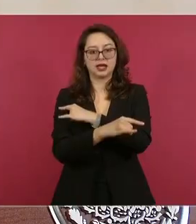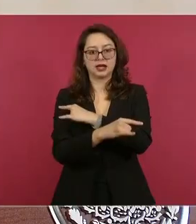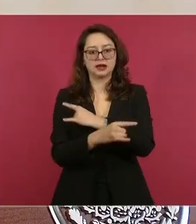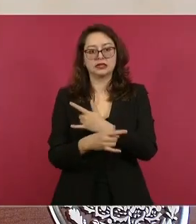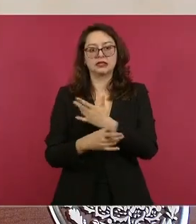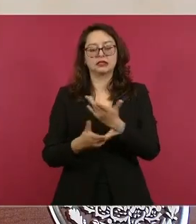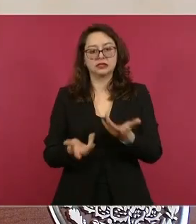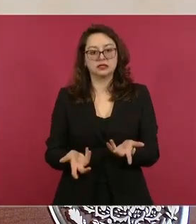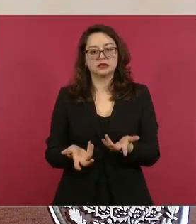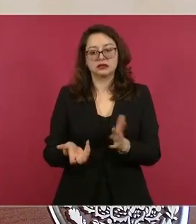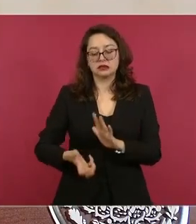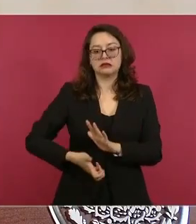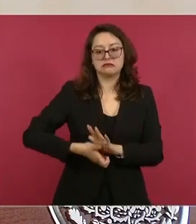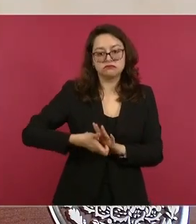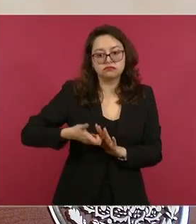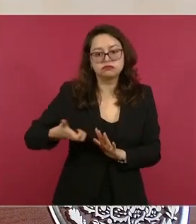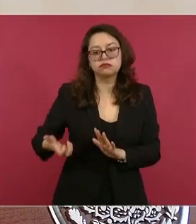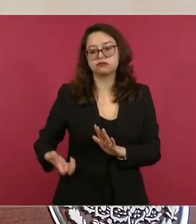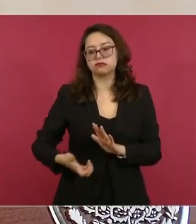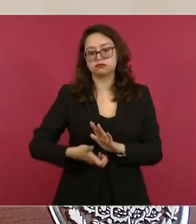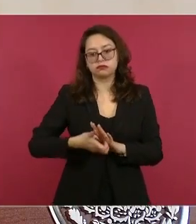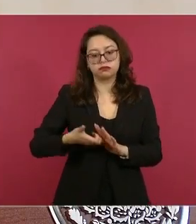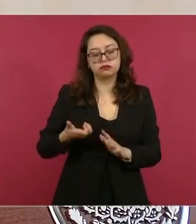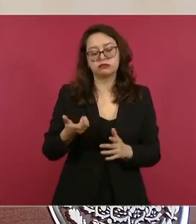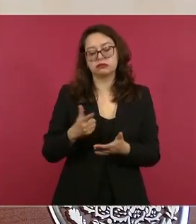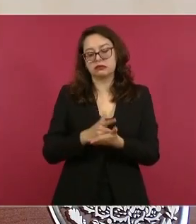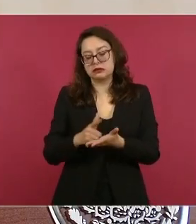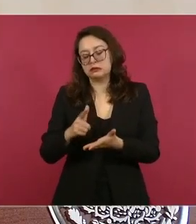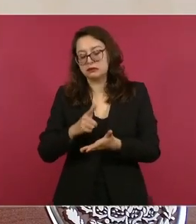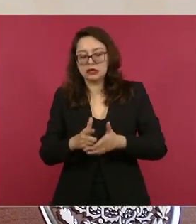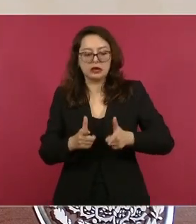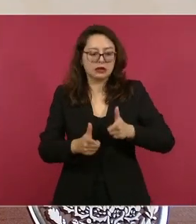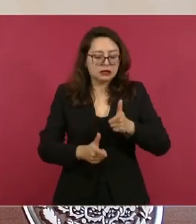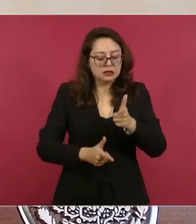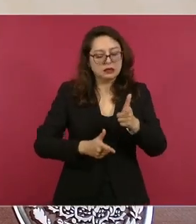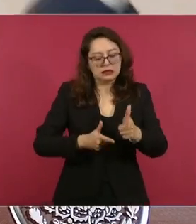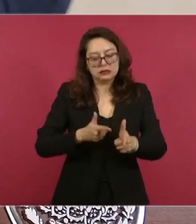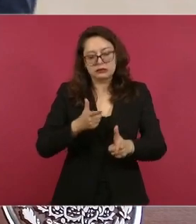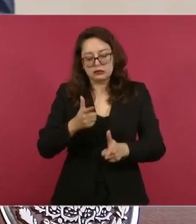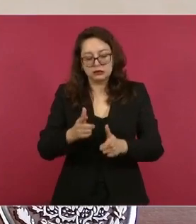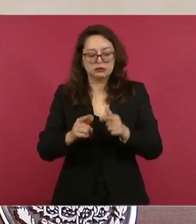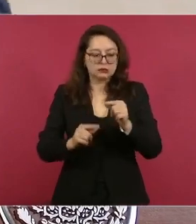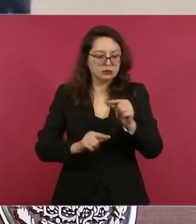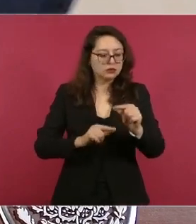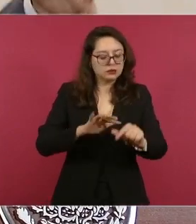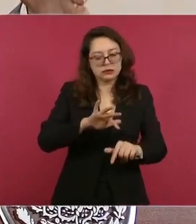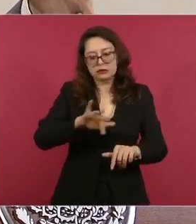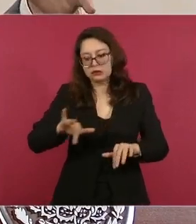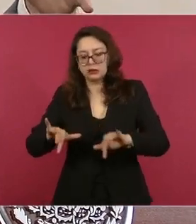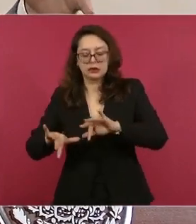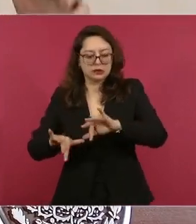pero llegan los ingenieros militares con un equipo